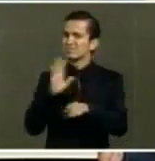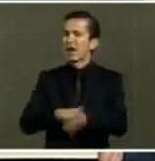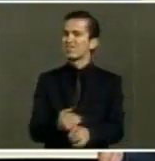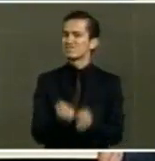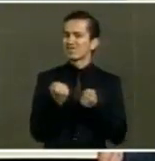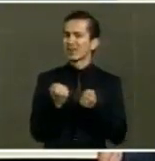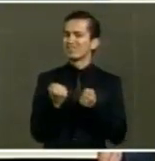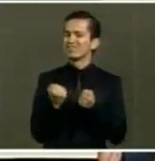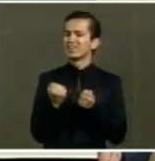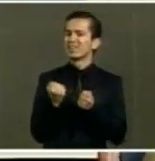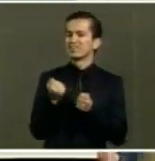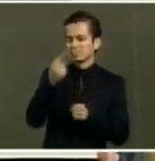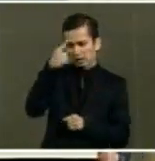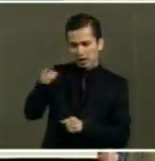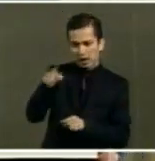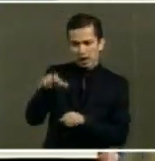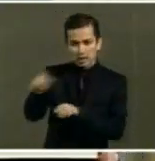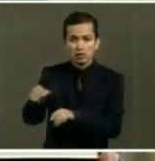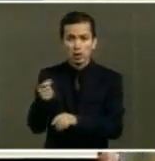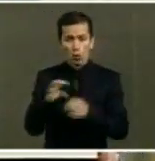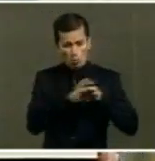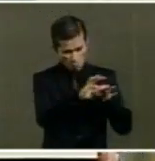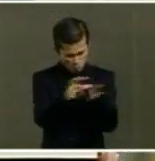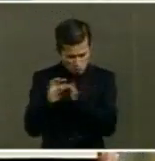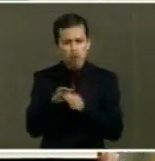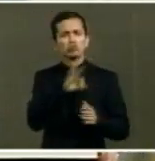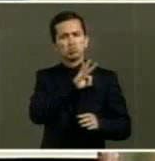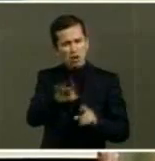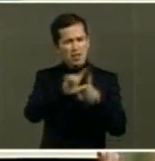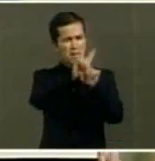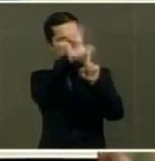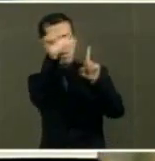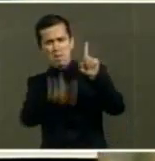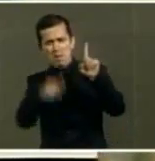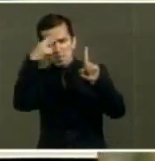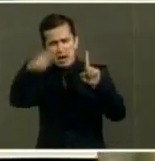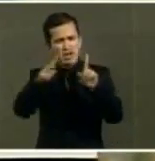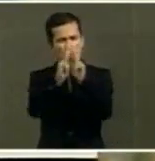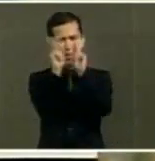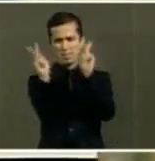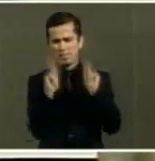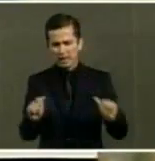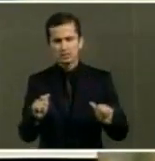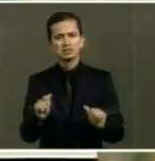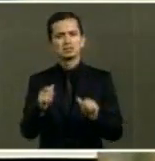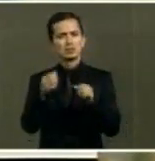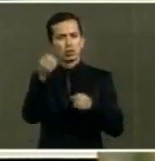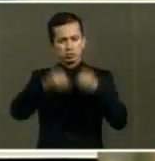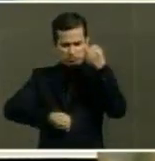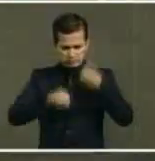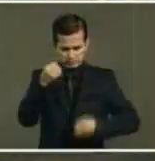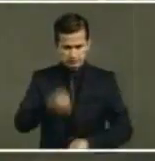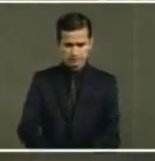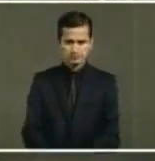cualquier reto y unidos construiremos un México de paz con justicia.